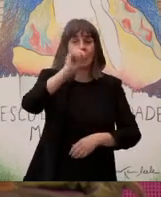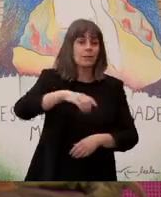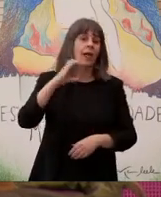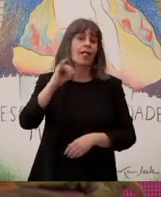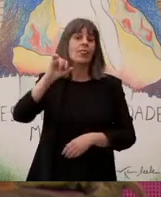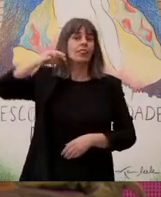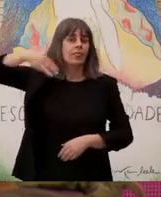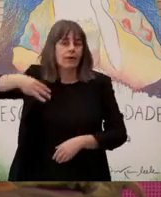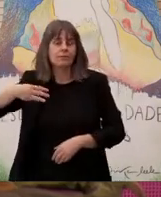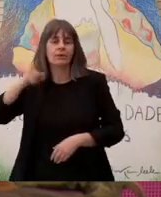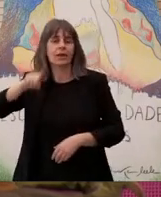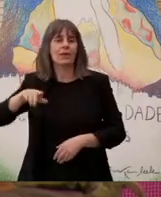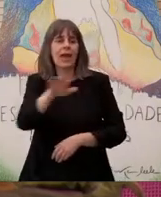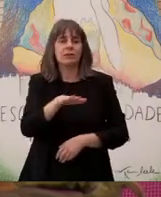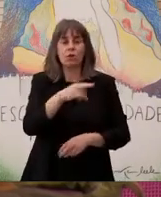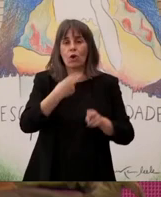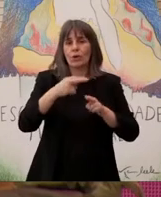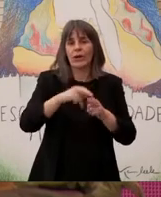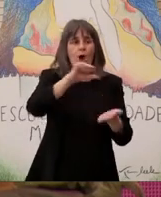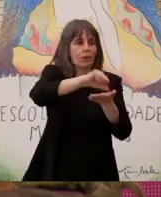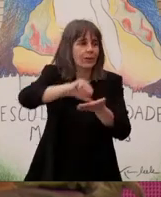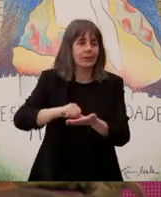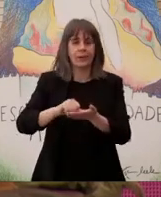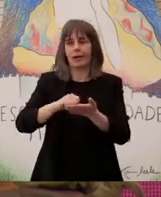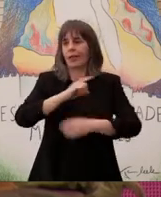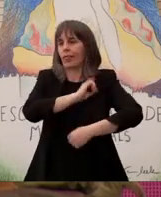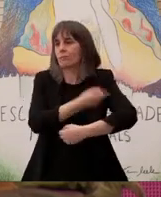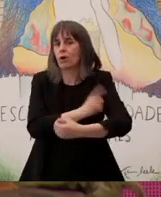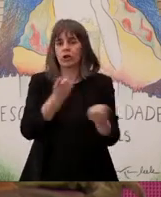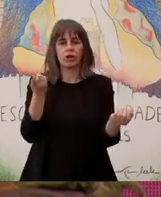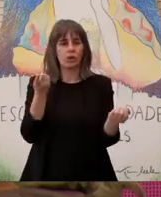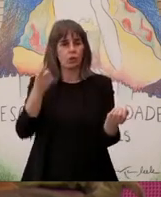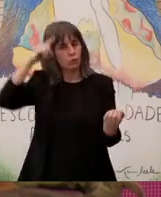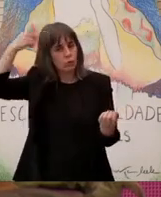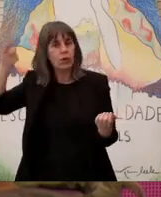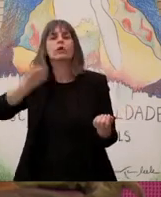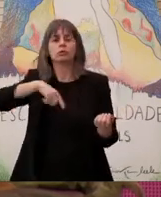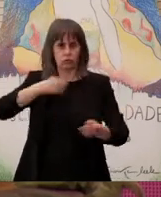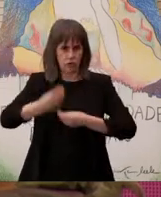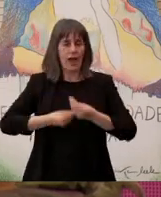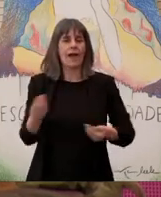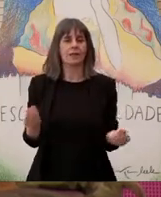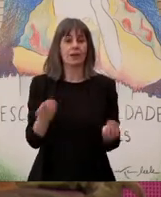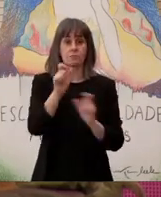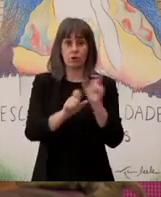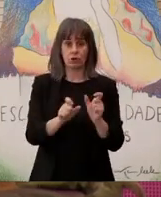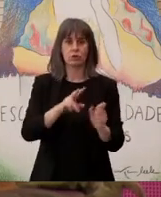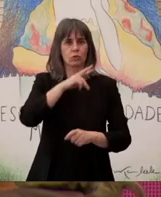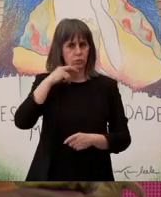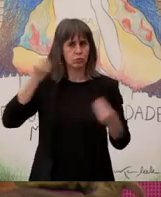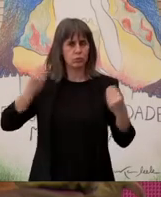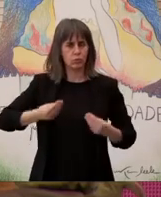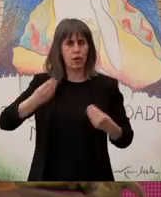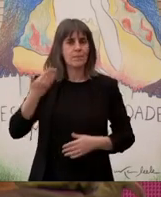nos espacios digamos de políticas urbanísticas de deporte de cultura nos fisémoslo consente muy valiosa que impartió esos cursos